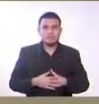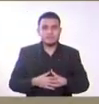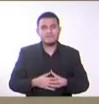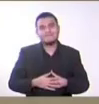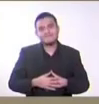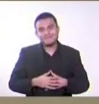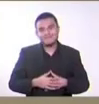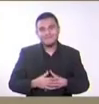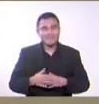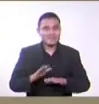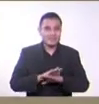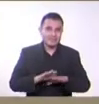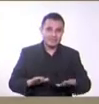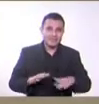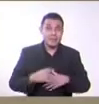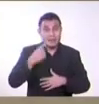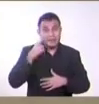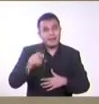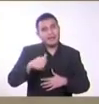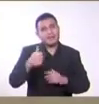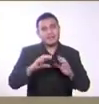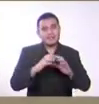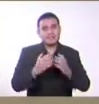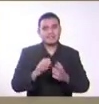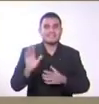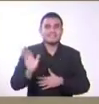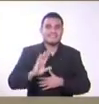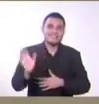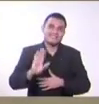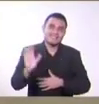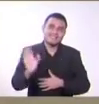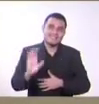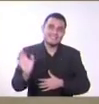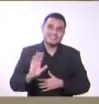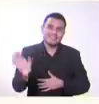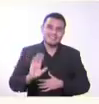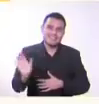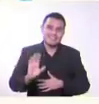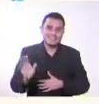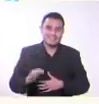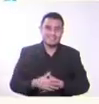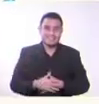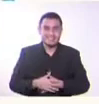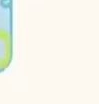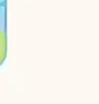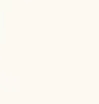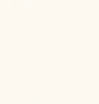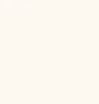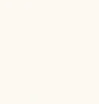nosotros vamos a finalizar y nos vemos en la próxima clase. Hasta luego. Adiós. Adiós.